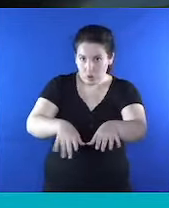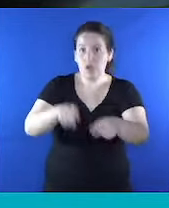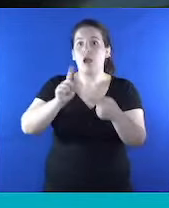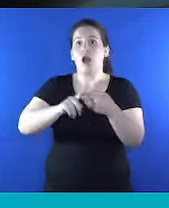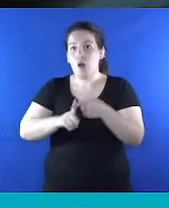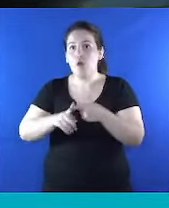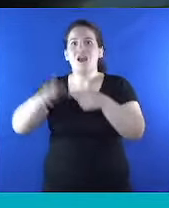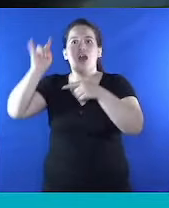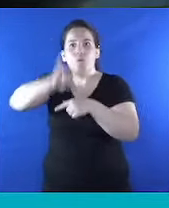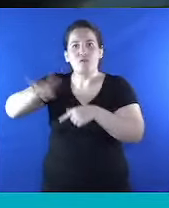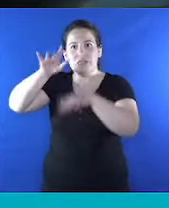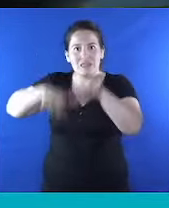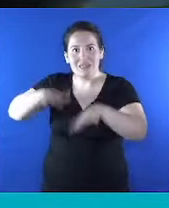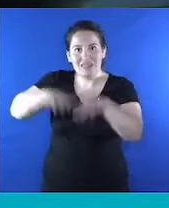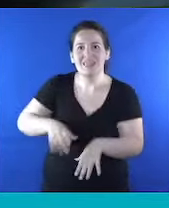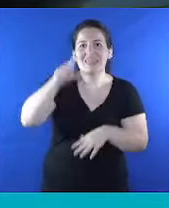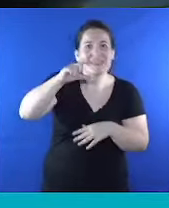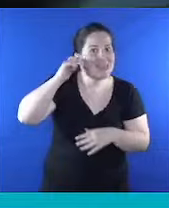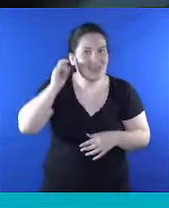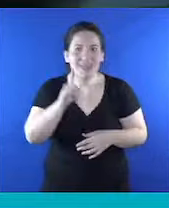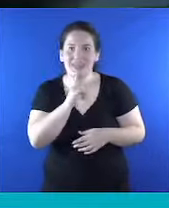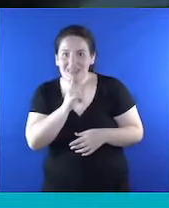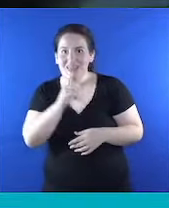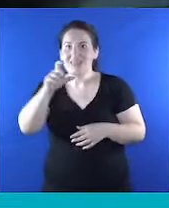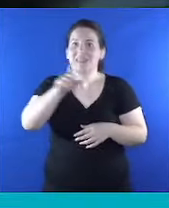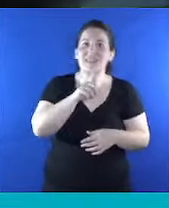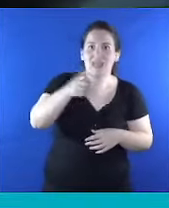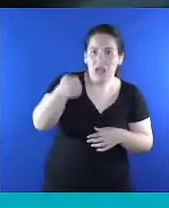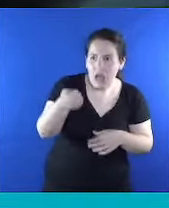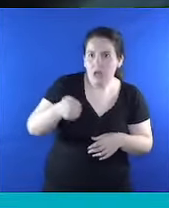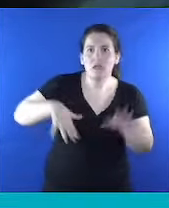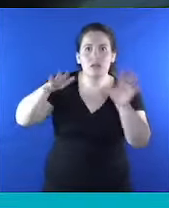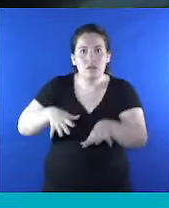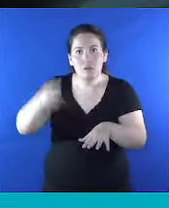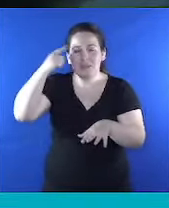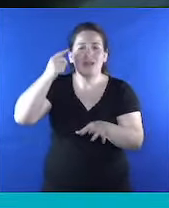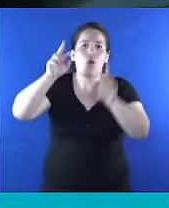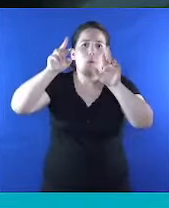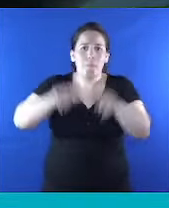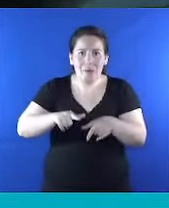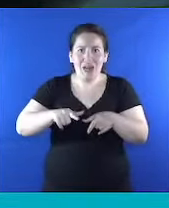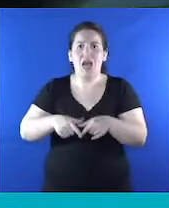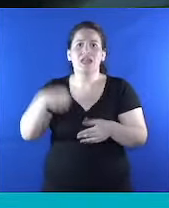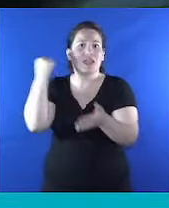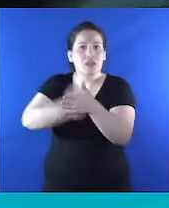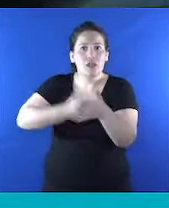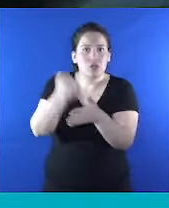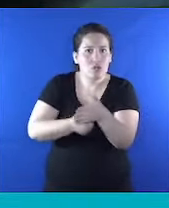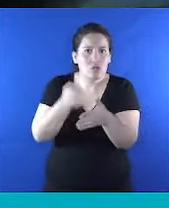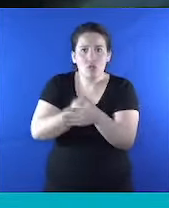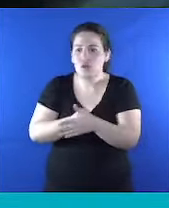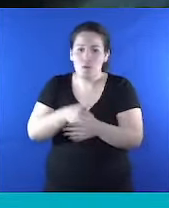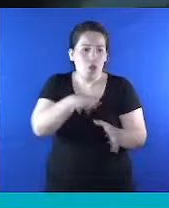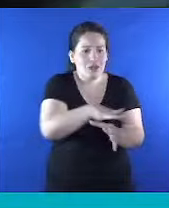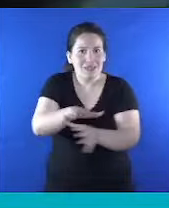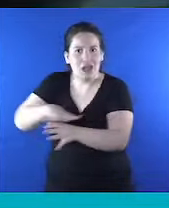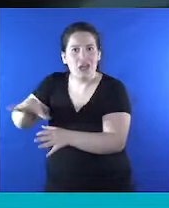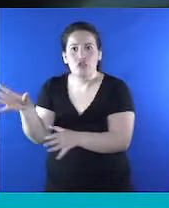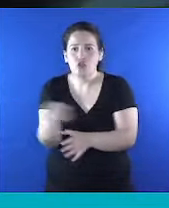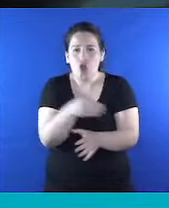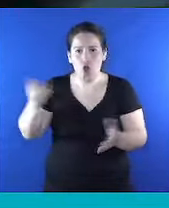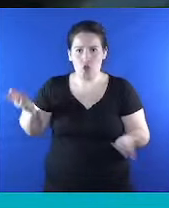universidades la cgt y la cta definieron un plan de lucha por todos los sectores que están